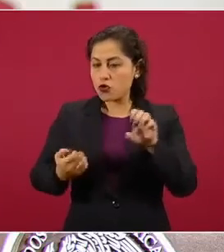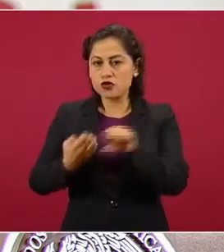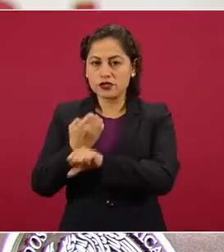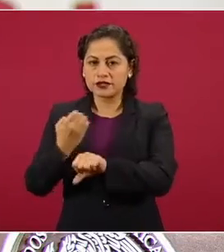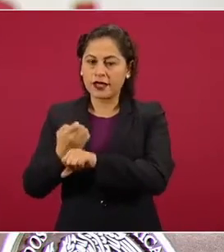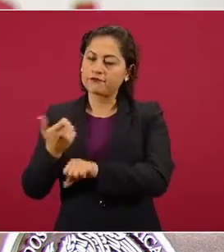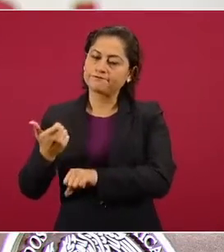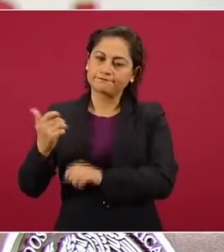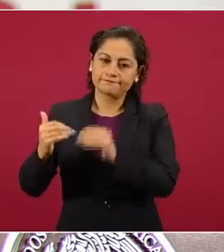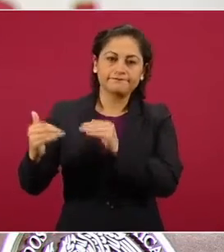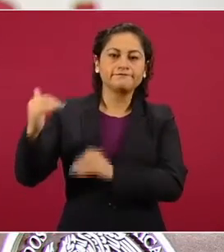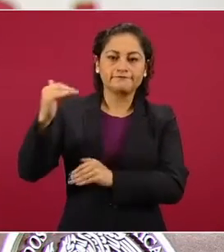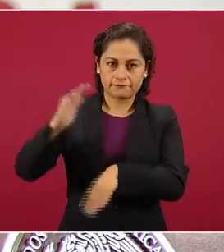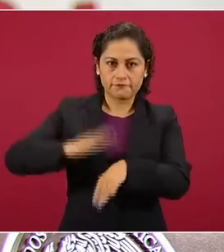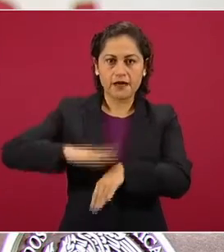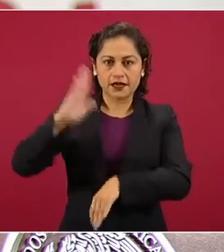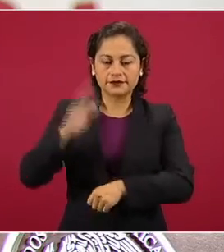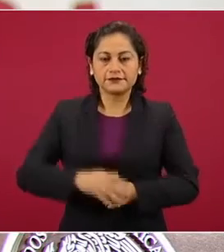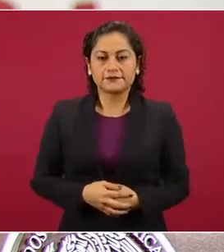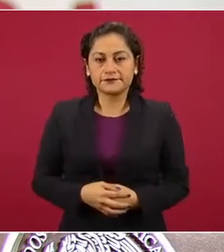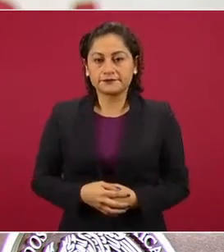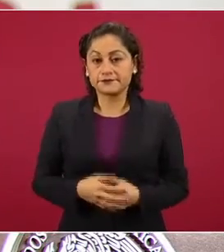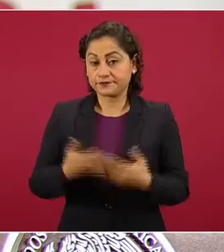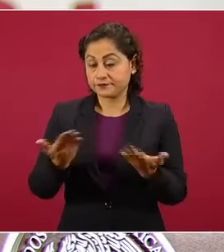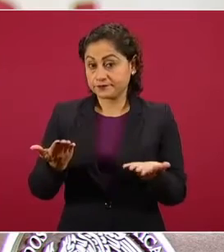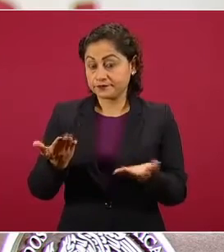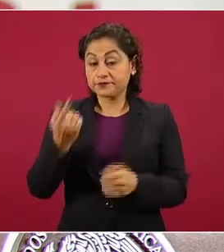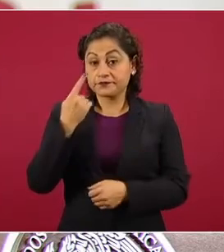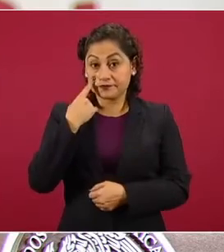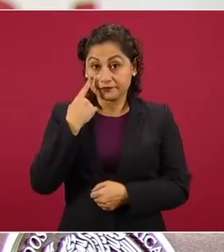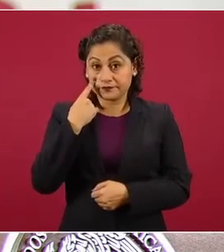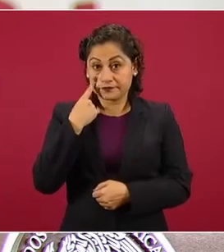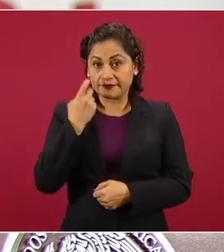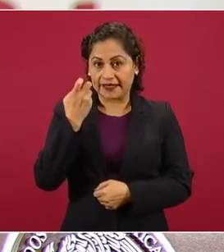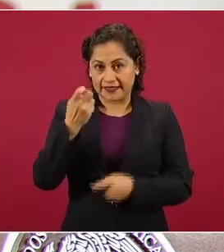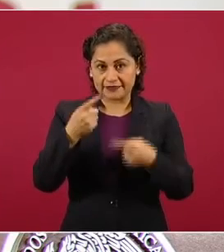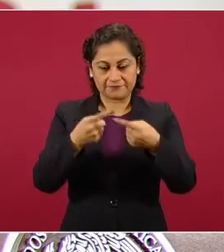país. También se logró